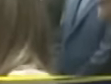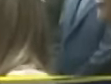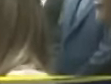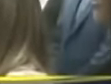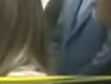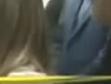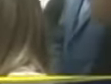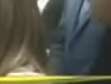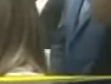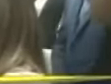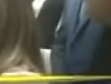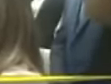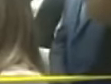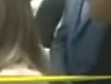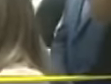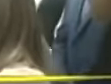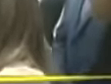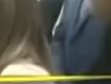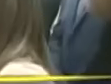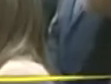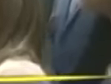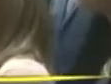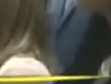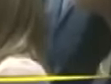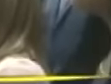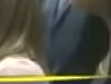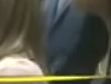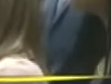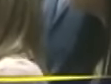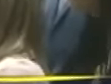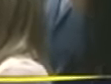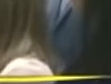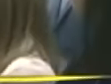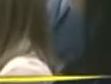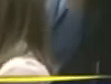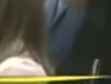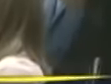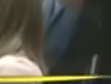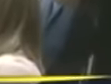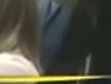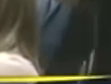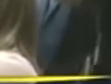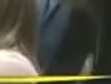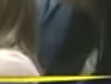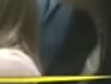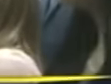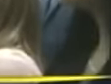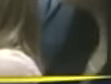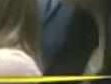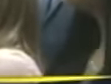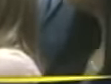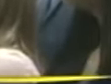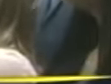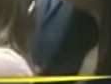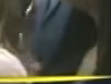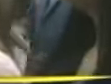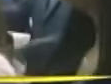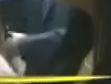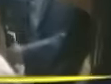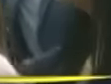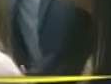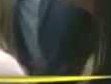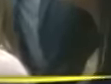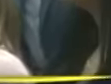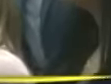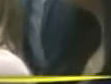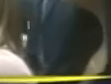desde estos espacios. Venezuela consiguió el pasado 20 de diciembre además un gran éxito diplomático al obtener